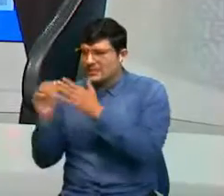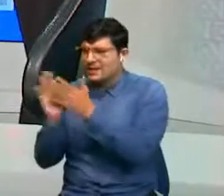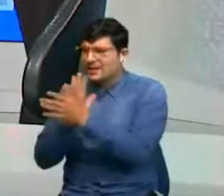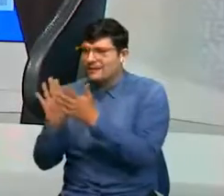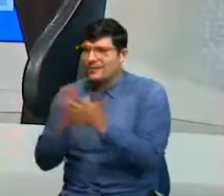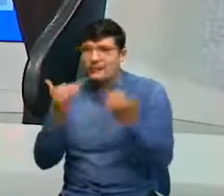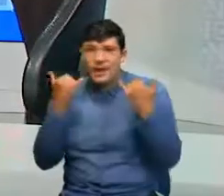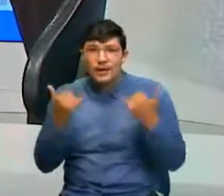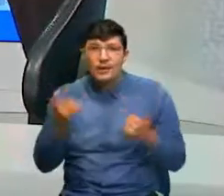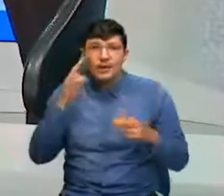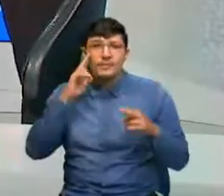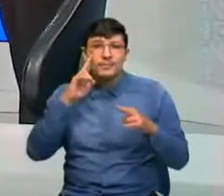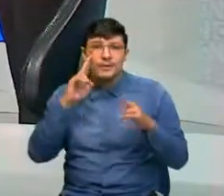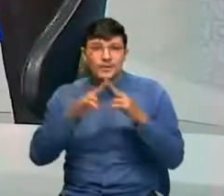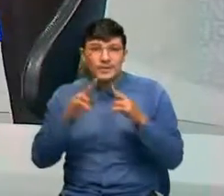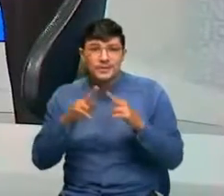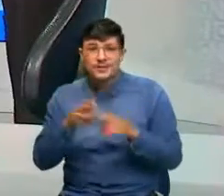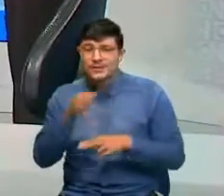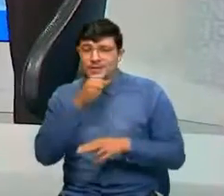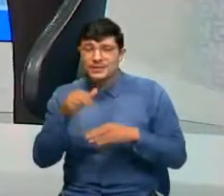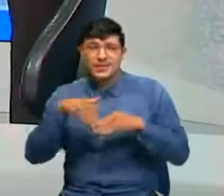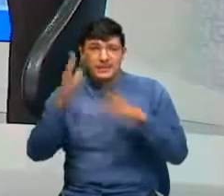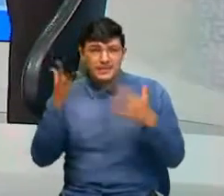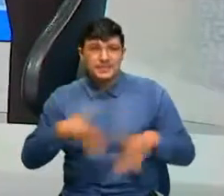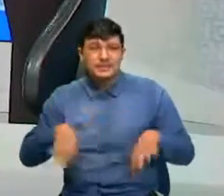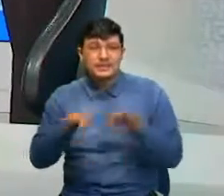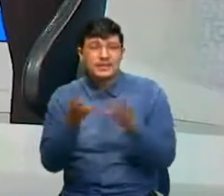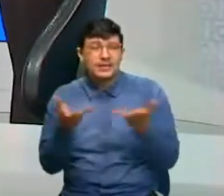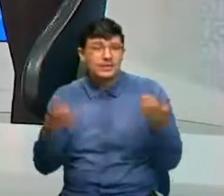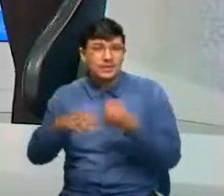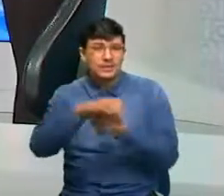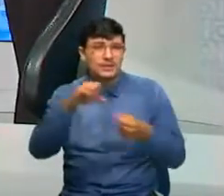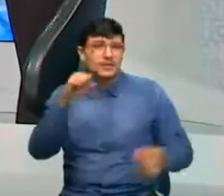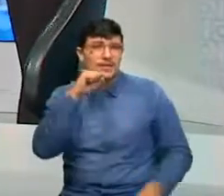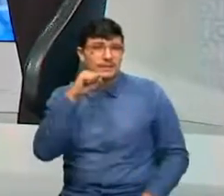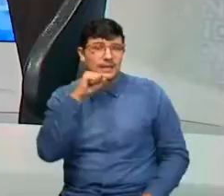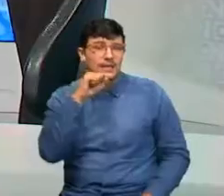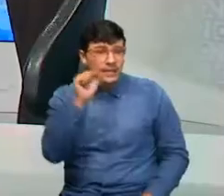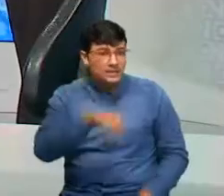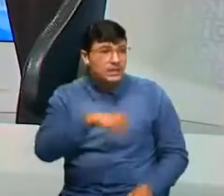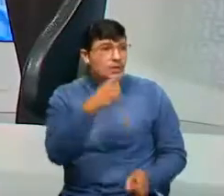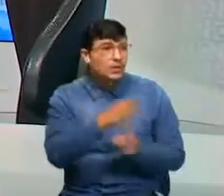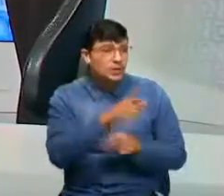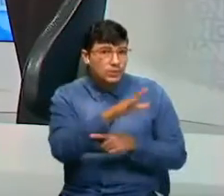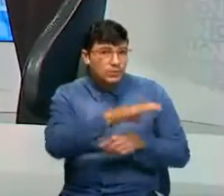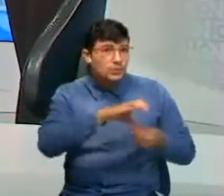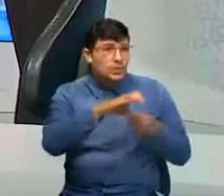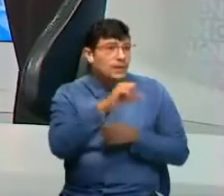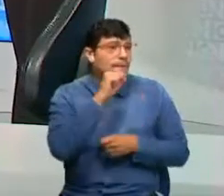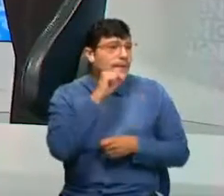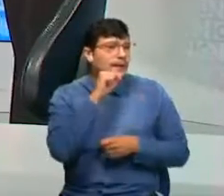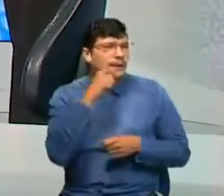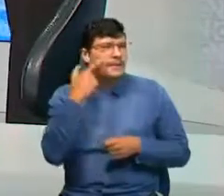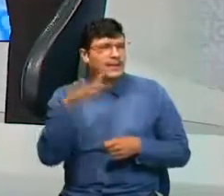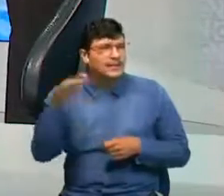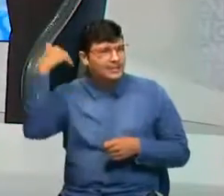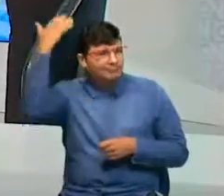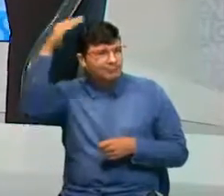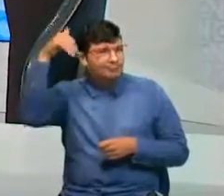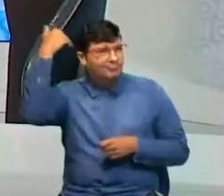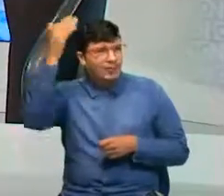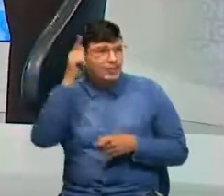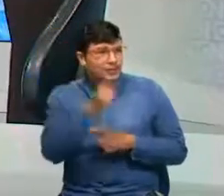Ahora, momento de conocer el hecho más destacado hoy en Barranca Bermeja. Así es, en Barranca Bermeja pareciera irónico. En Puerto Petrolero no tiene